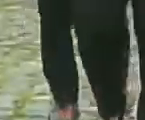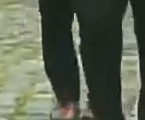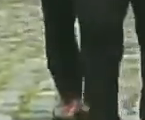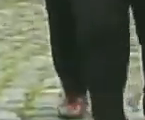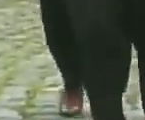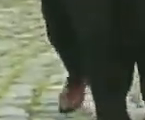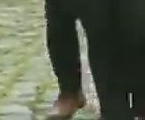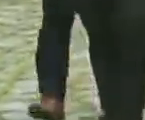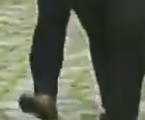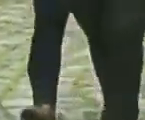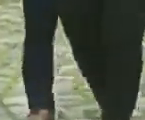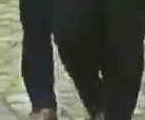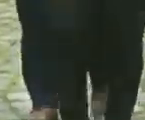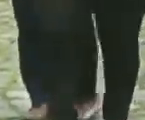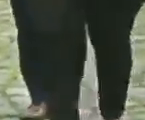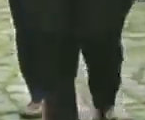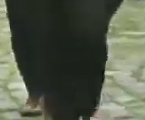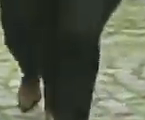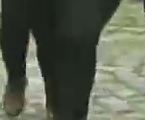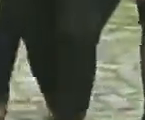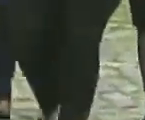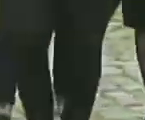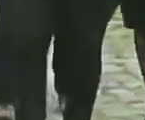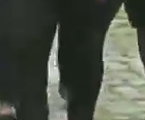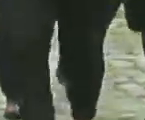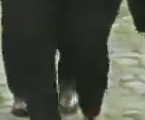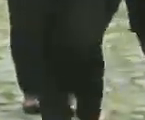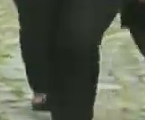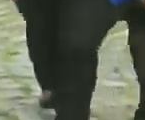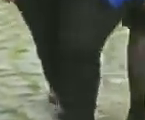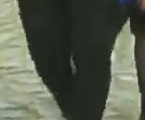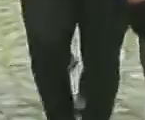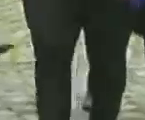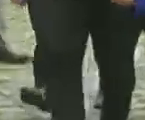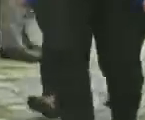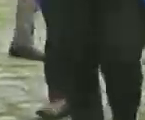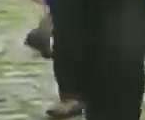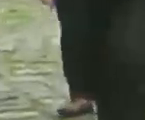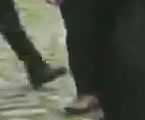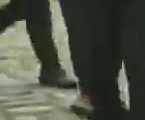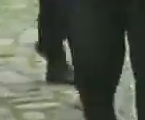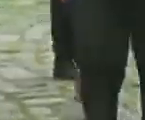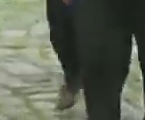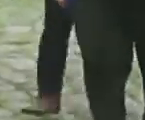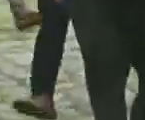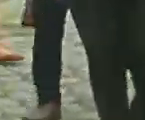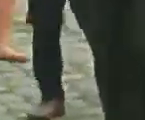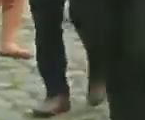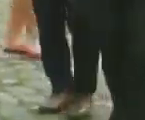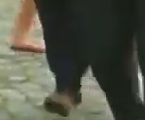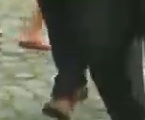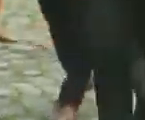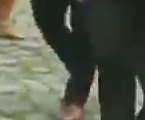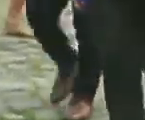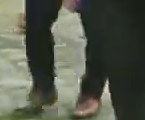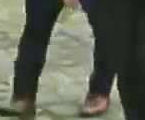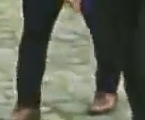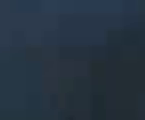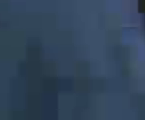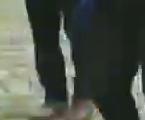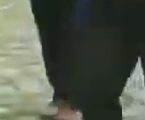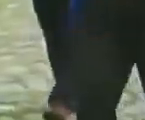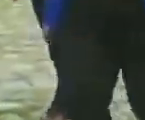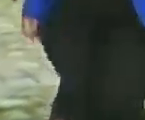en Venezolana de Televisión, podemos ver al presidente del Parlamento venezolano, doctor Jorge Rodríguez, la primera vicepresidenta Iris